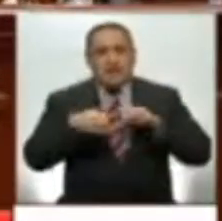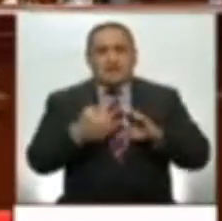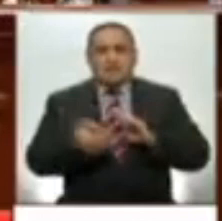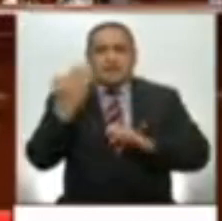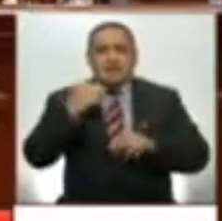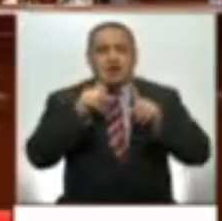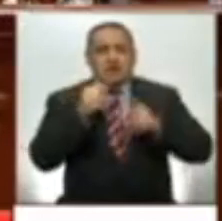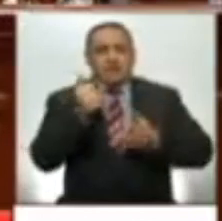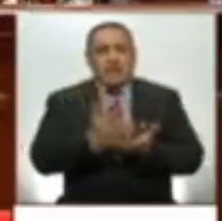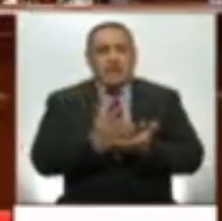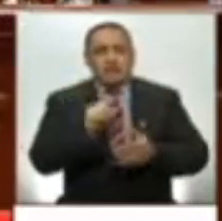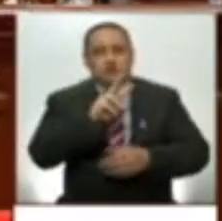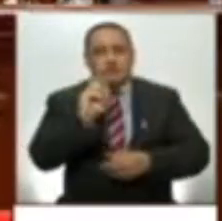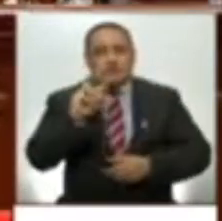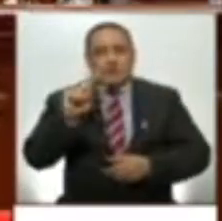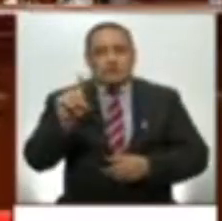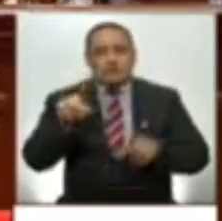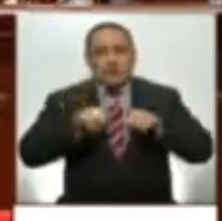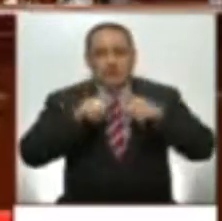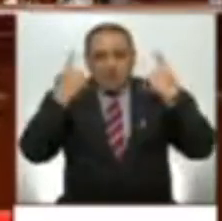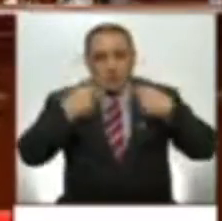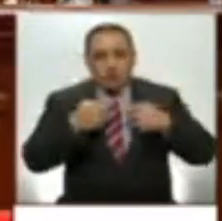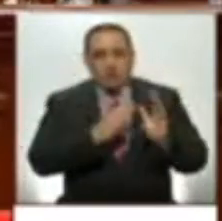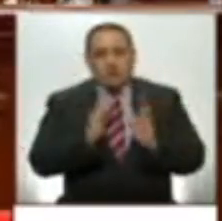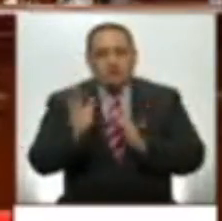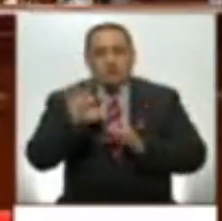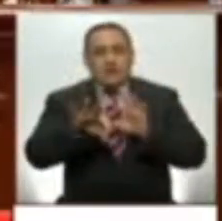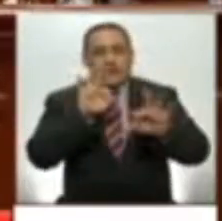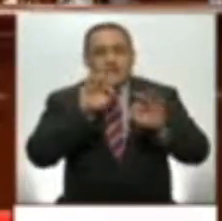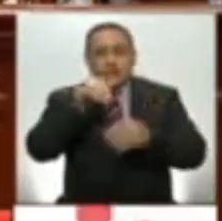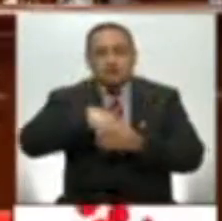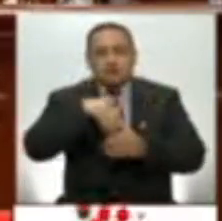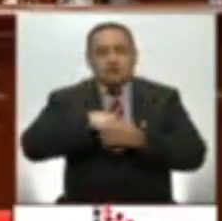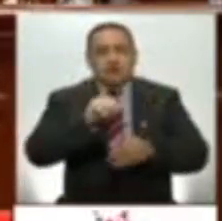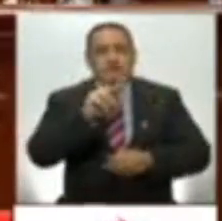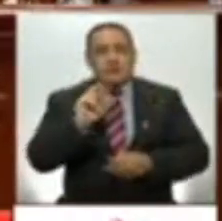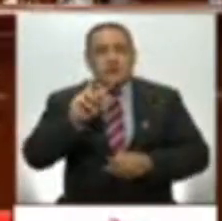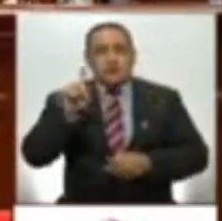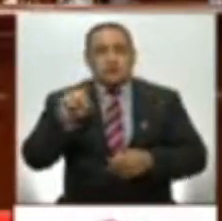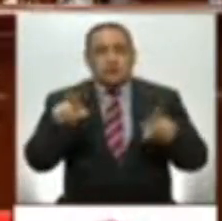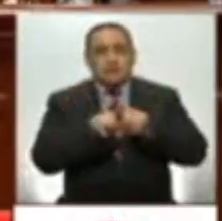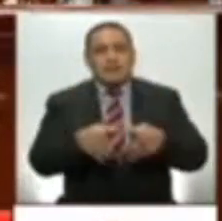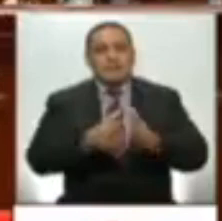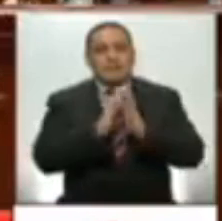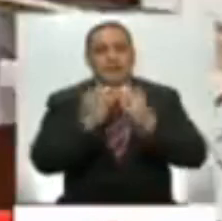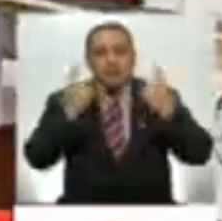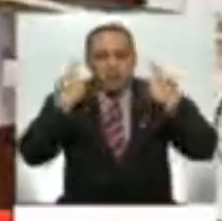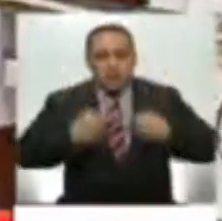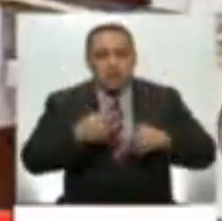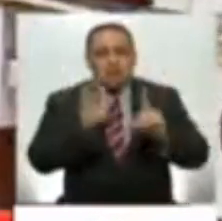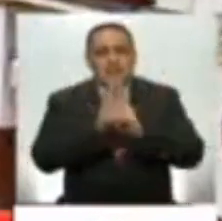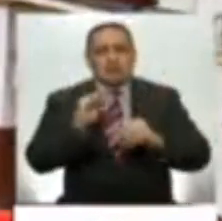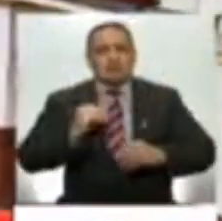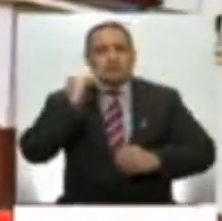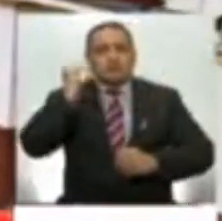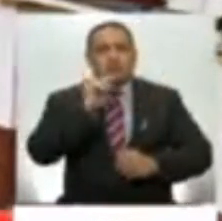el 11 de abril de 2021 en el marco del proceso de elecciones generales 2021 convocado mediante Decreto